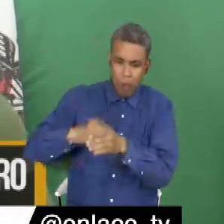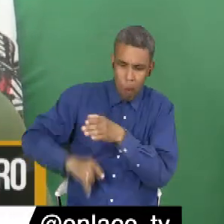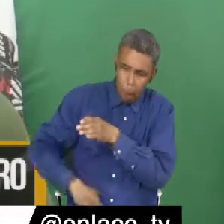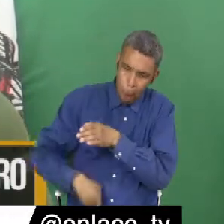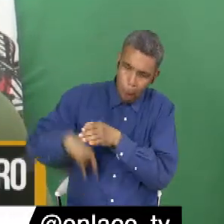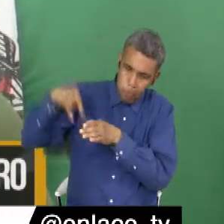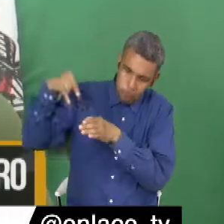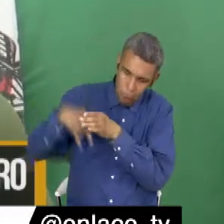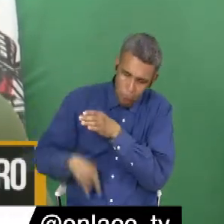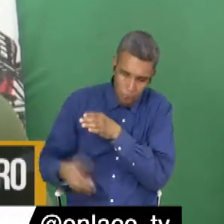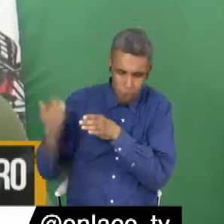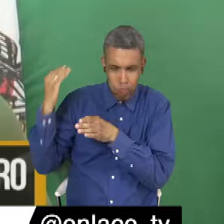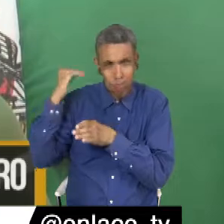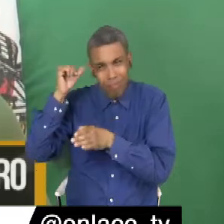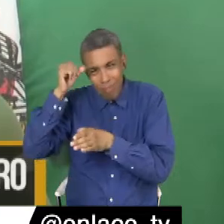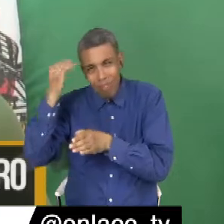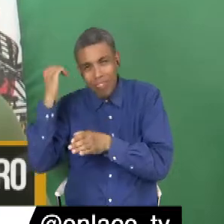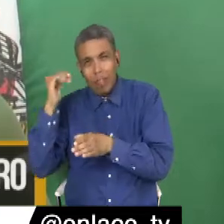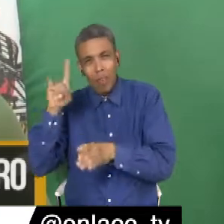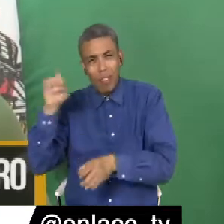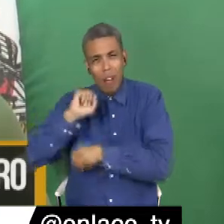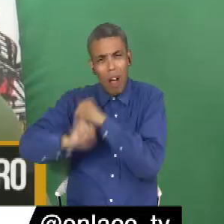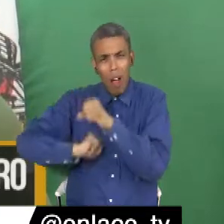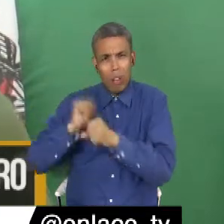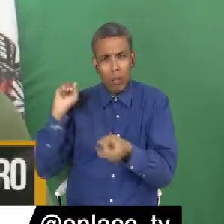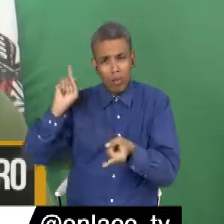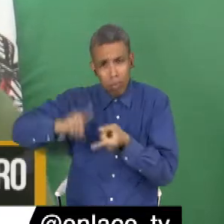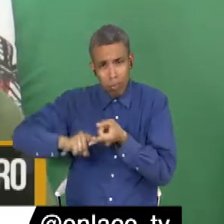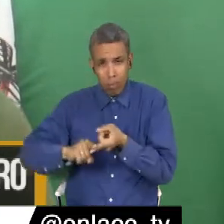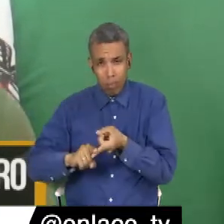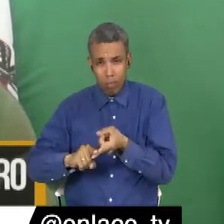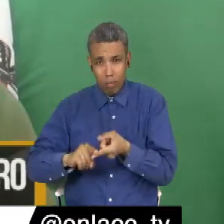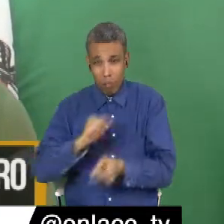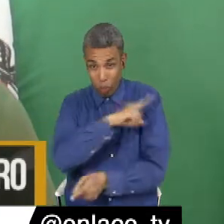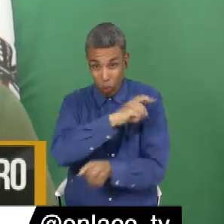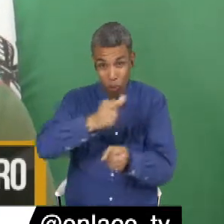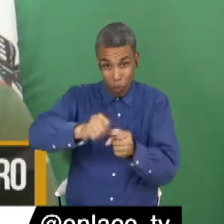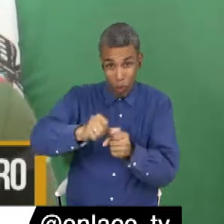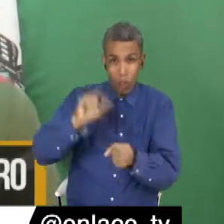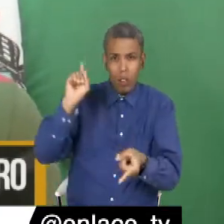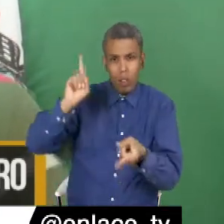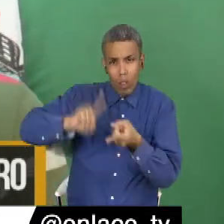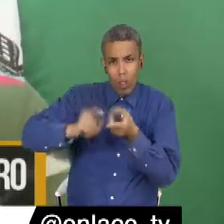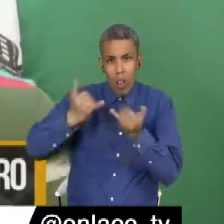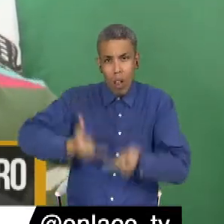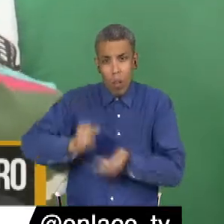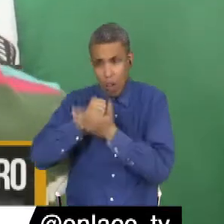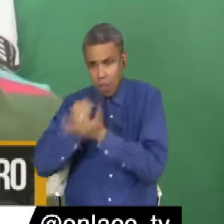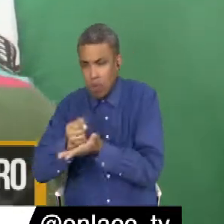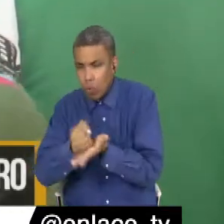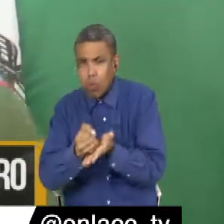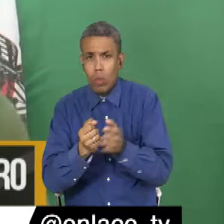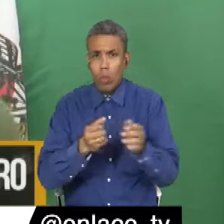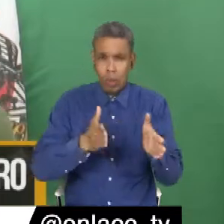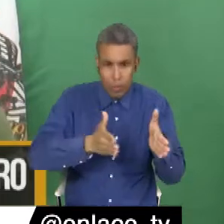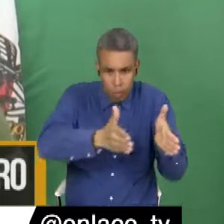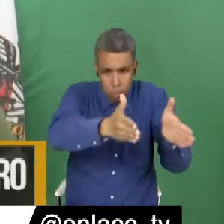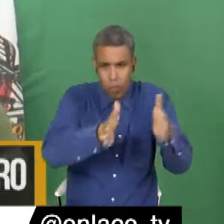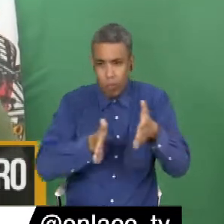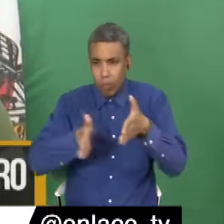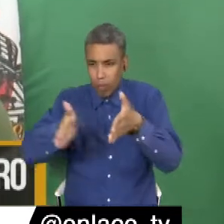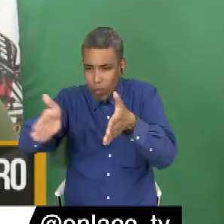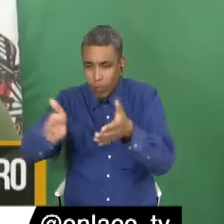¿sí? Y en muchas cosas sociales, los puestos de salud, las escuelas, el agua, todos los servicios públicos. Nosotros